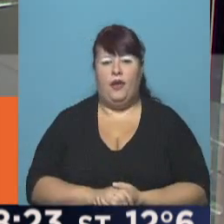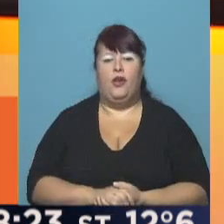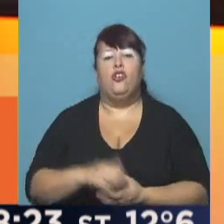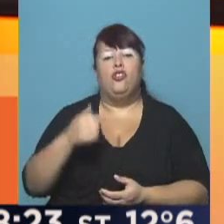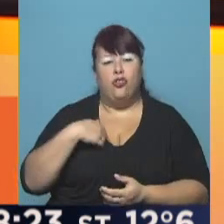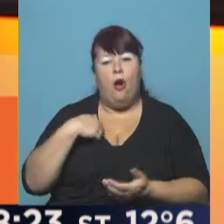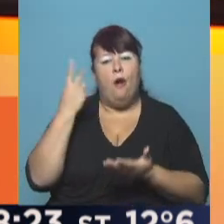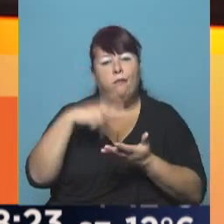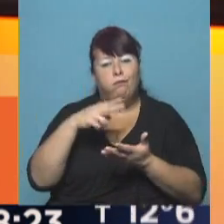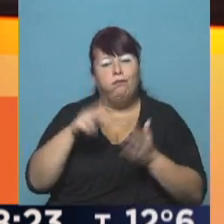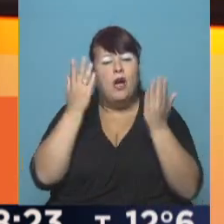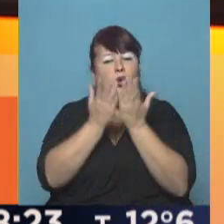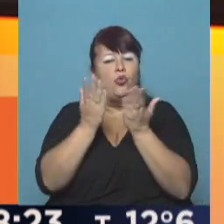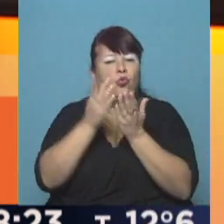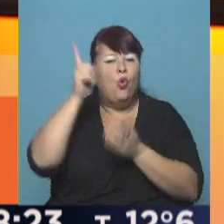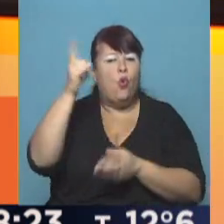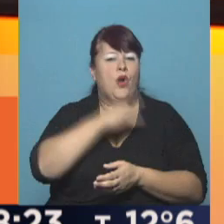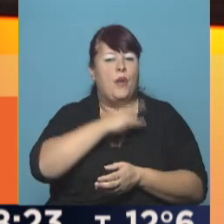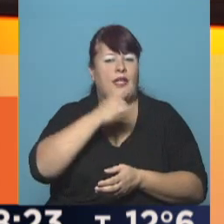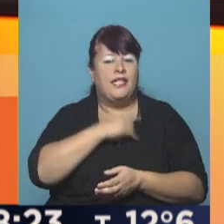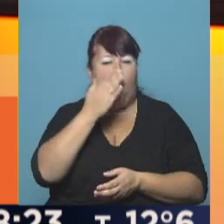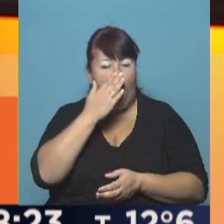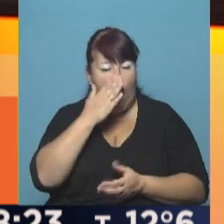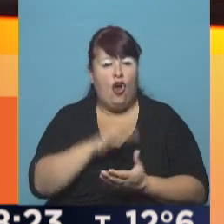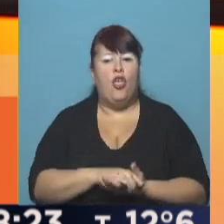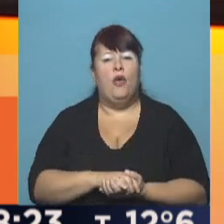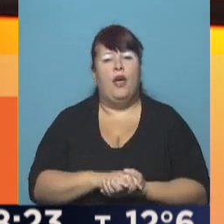Yo pude leer un estudio que se hizo en la Universidad de Córdoba,